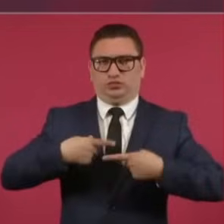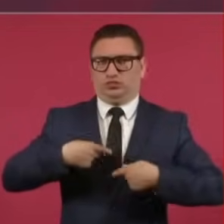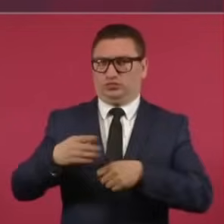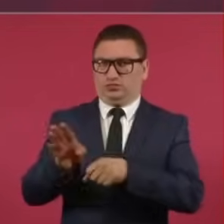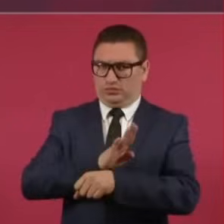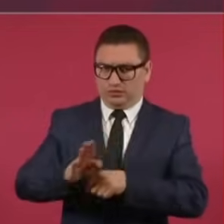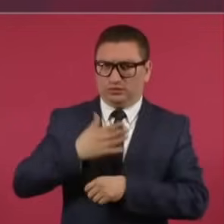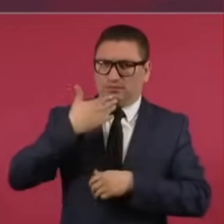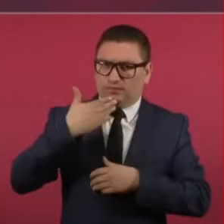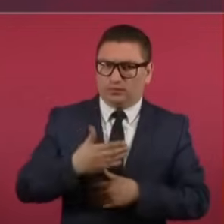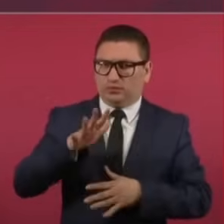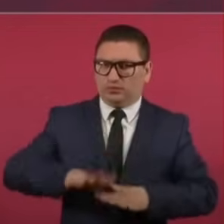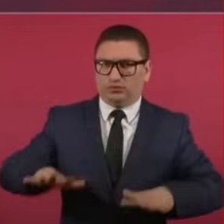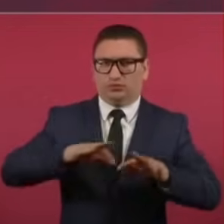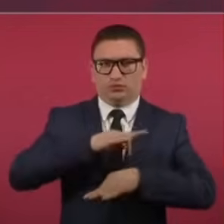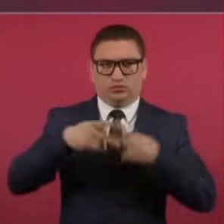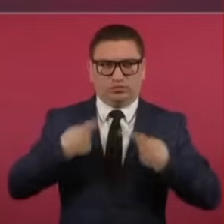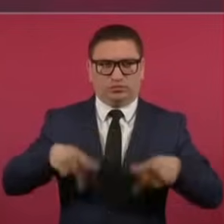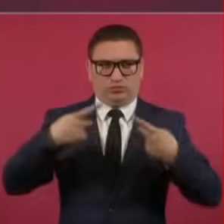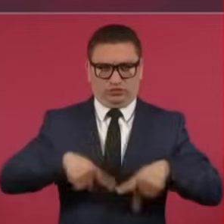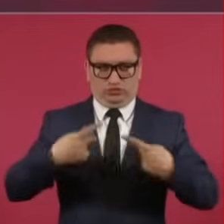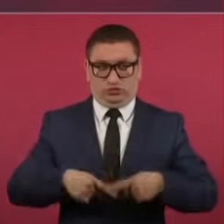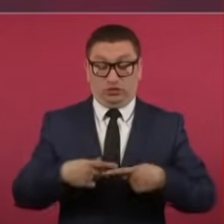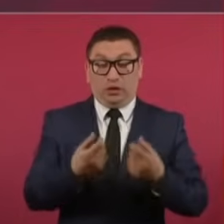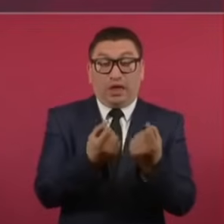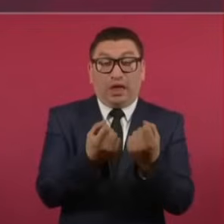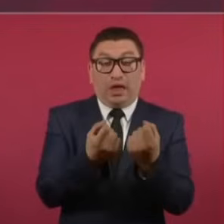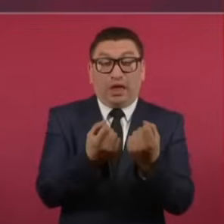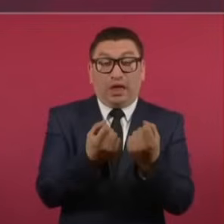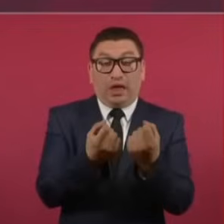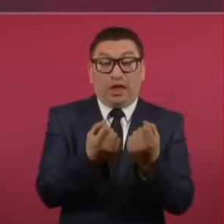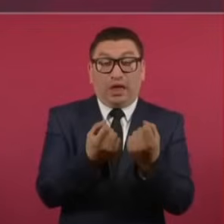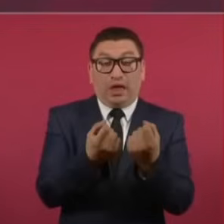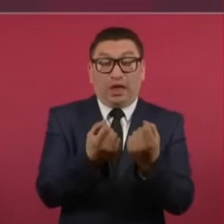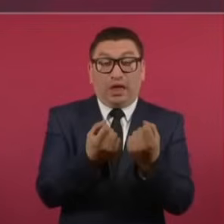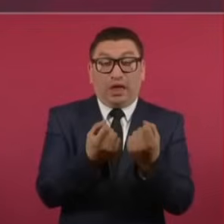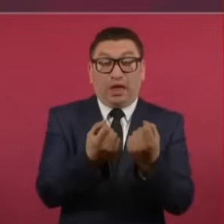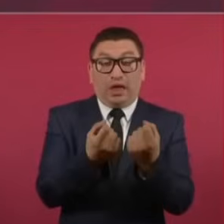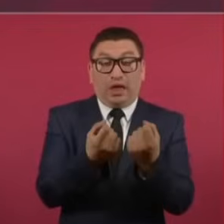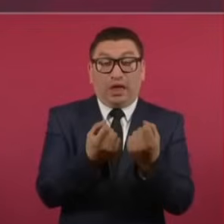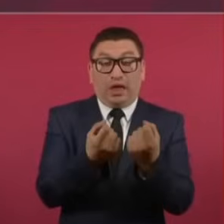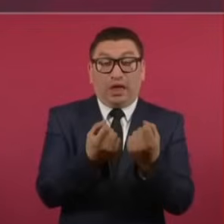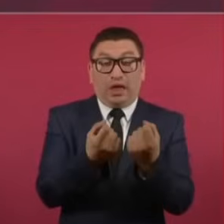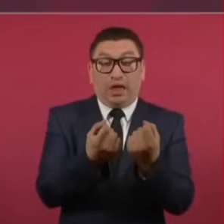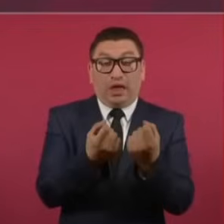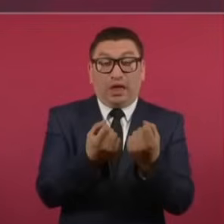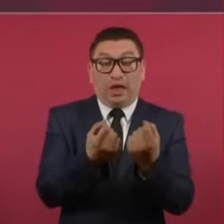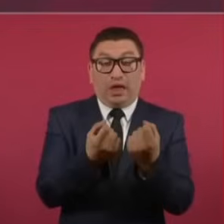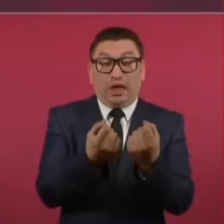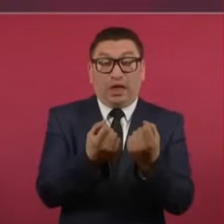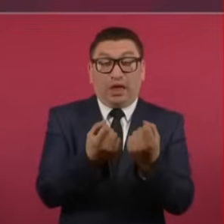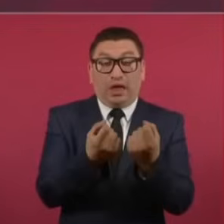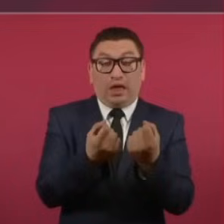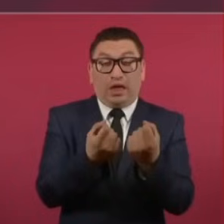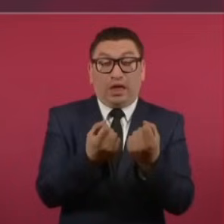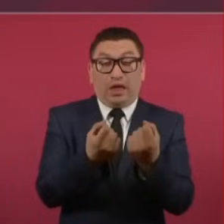el bienestar del pueblo, no de grupos. Bueno, amigos, si les gustó toda esta información, compártanla